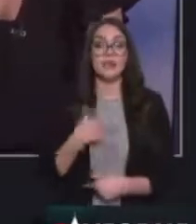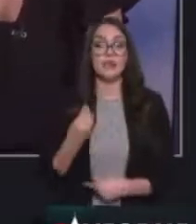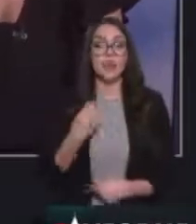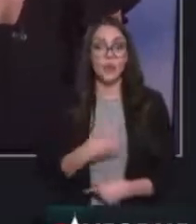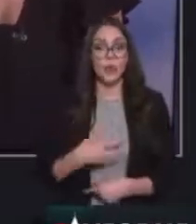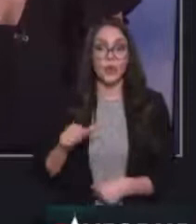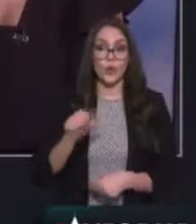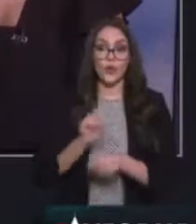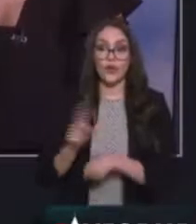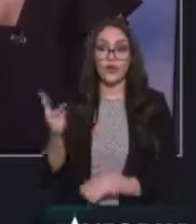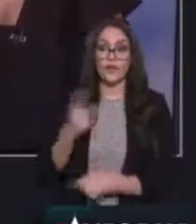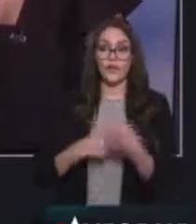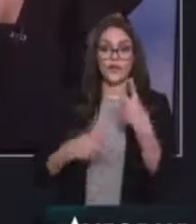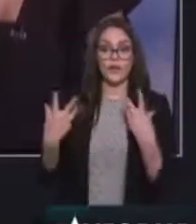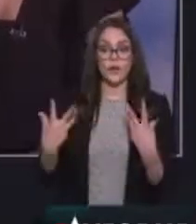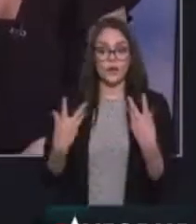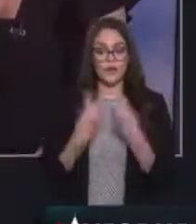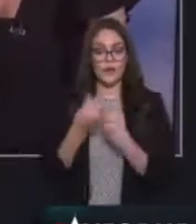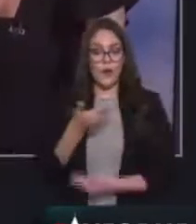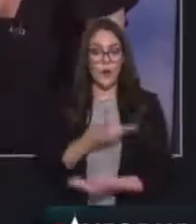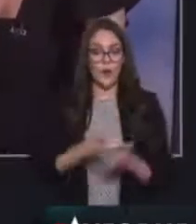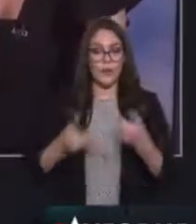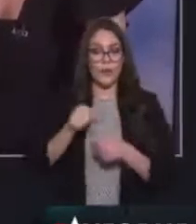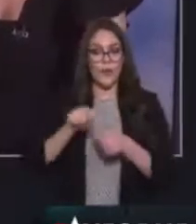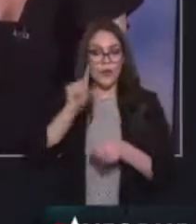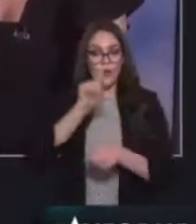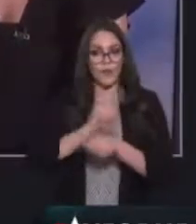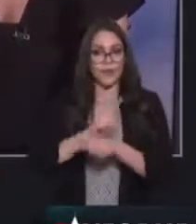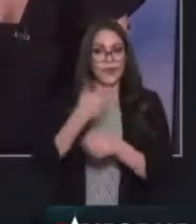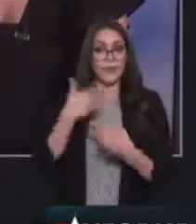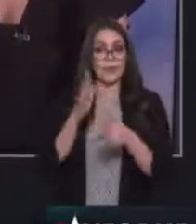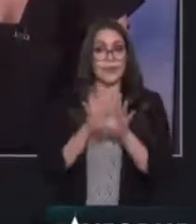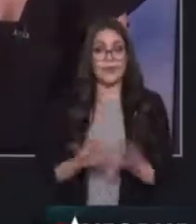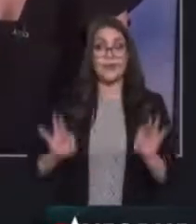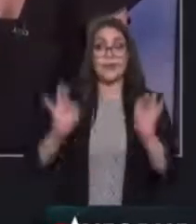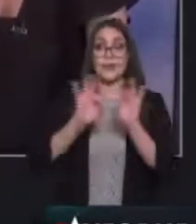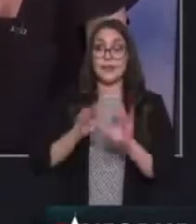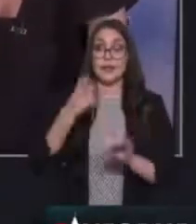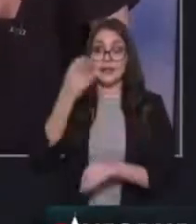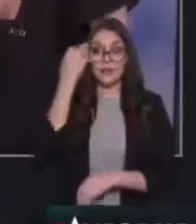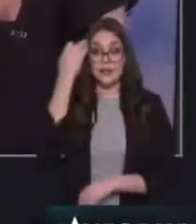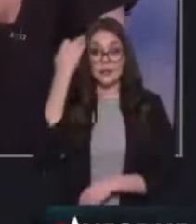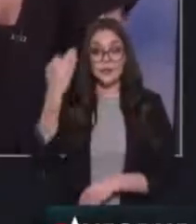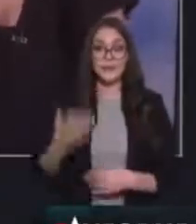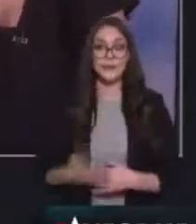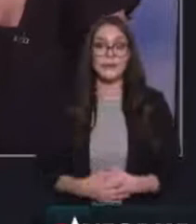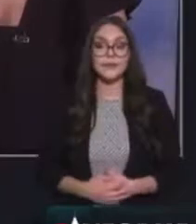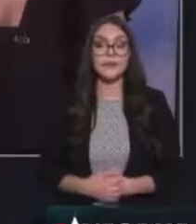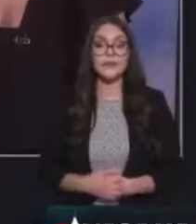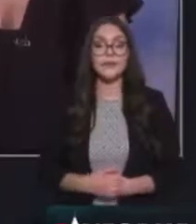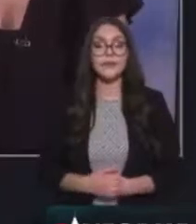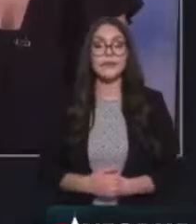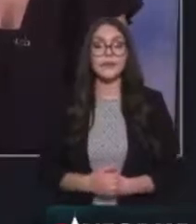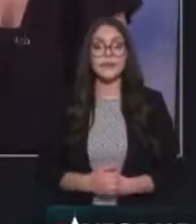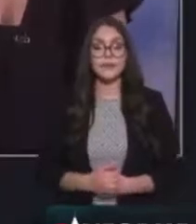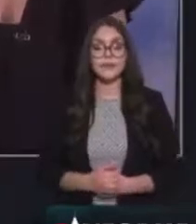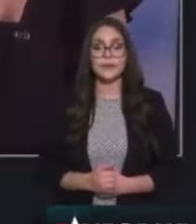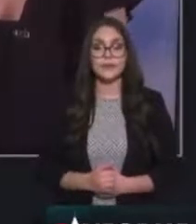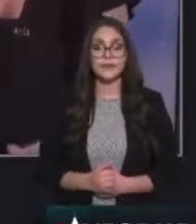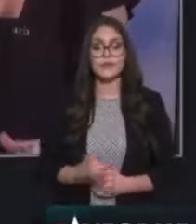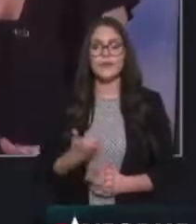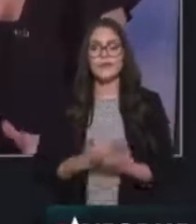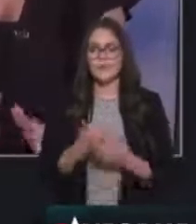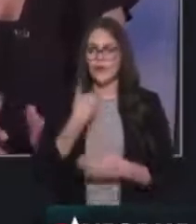compartir con ustedes y el auditorio en este momento tan importante. Igualmente, senadora, bueno, pues nos gustaría